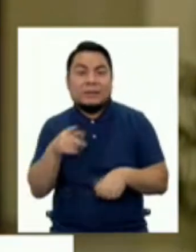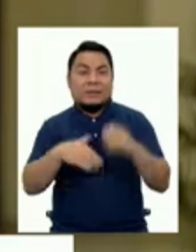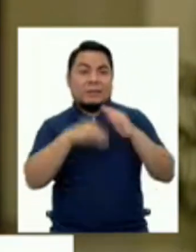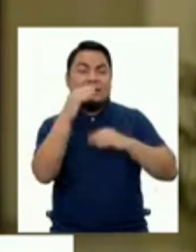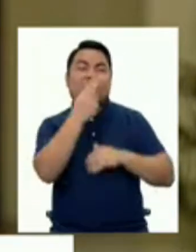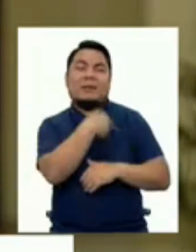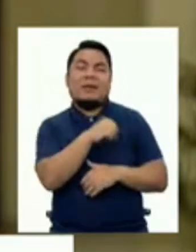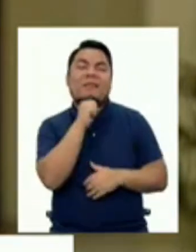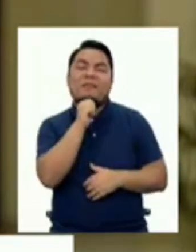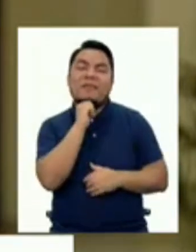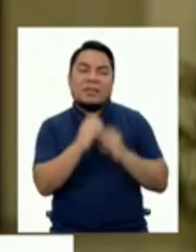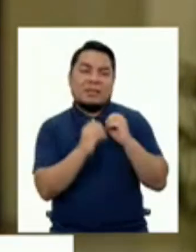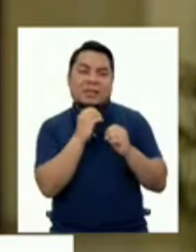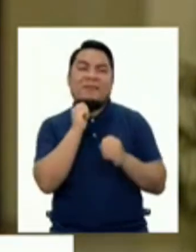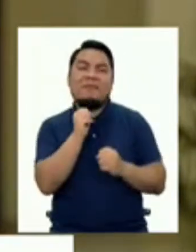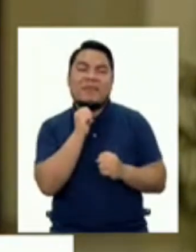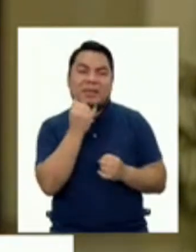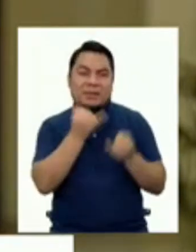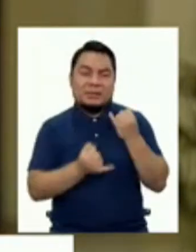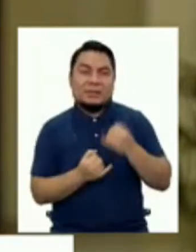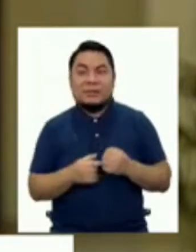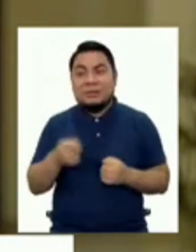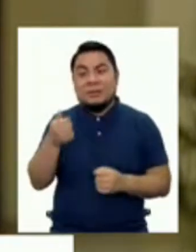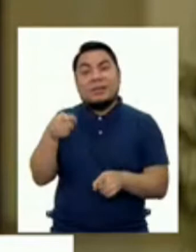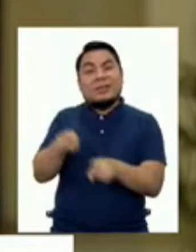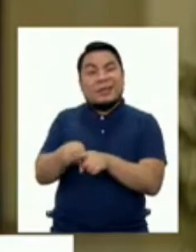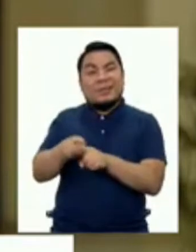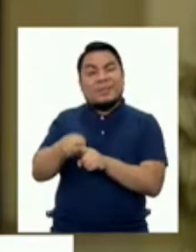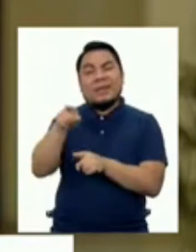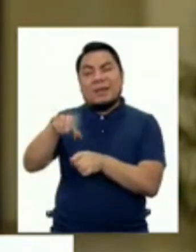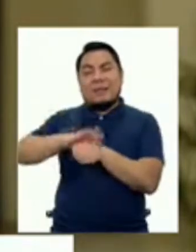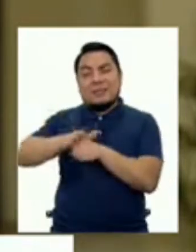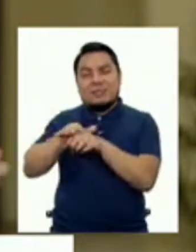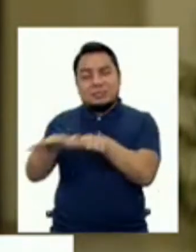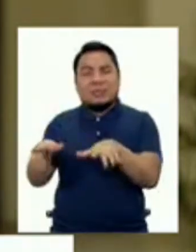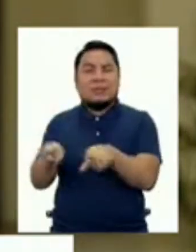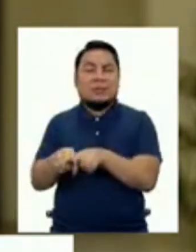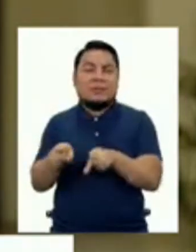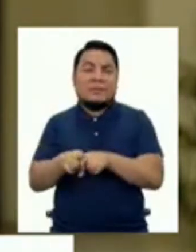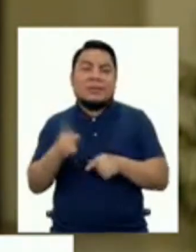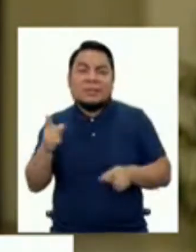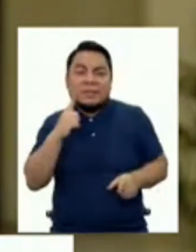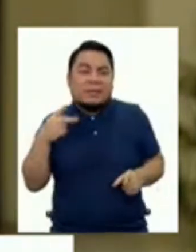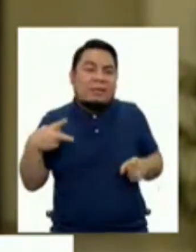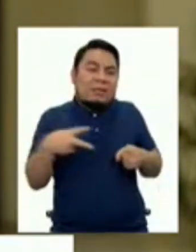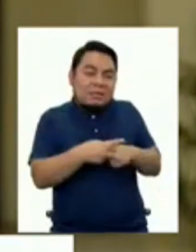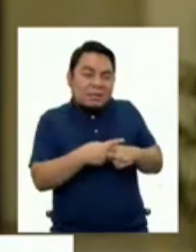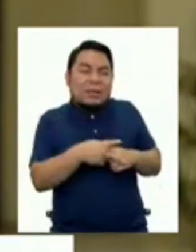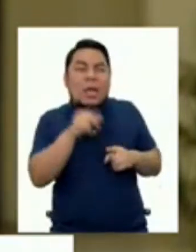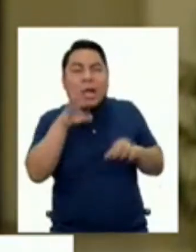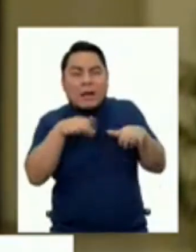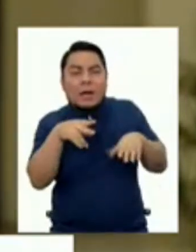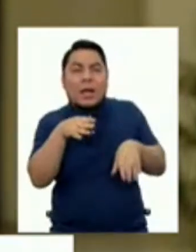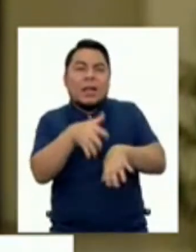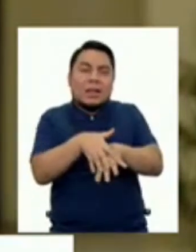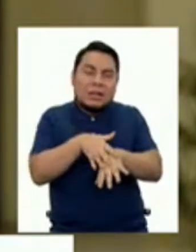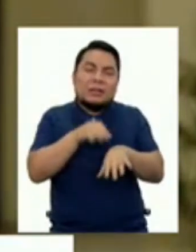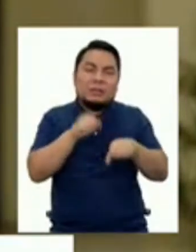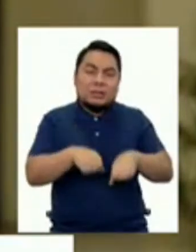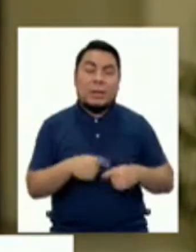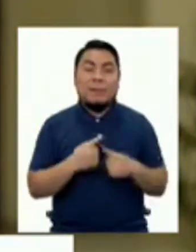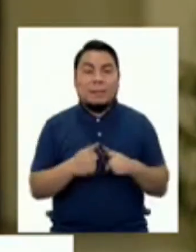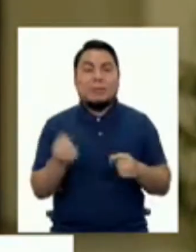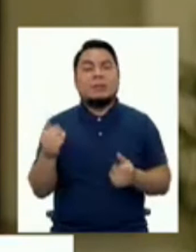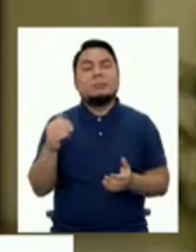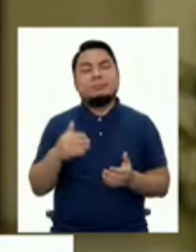se termina aún. La propia pandemia ha hecho de que no se siga la construcción en estos meses, pero vamos